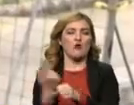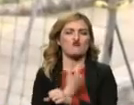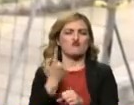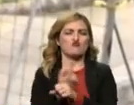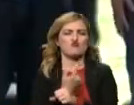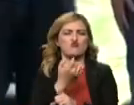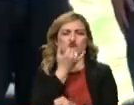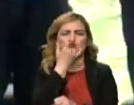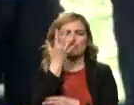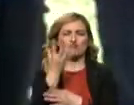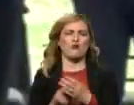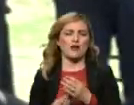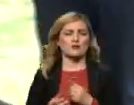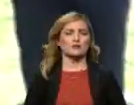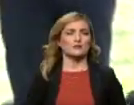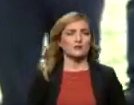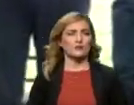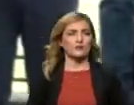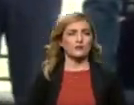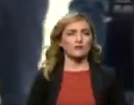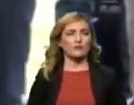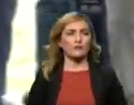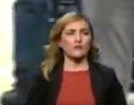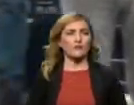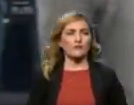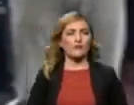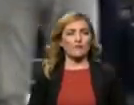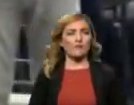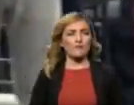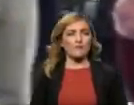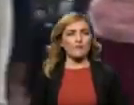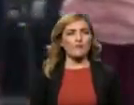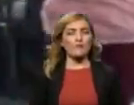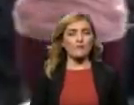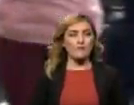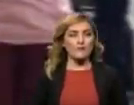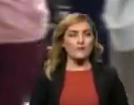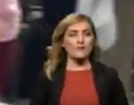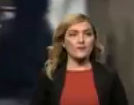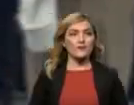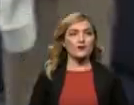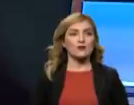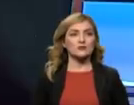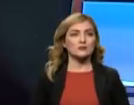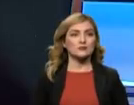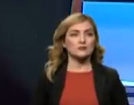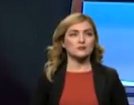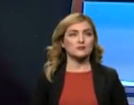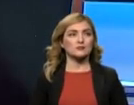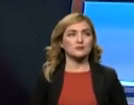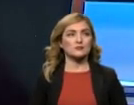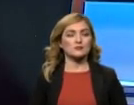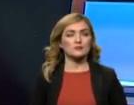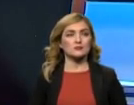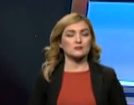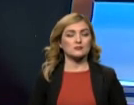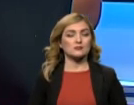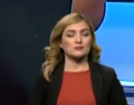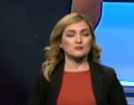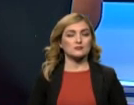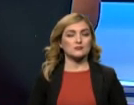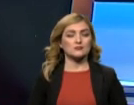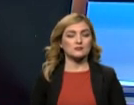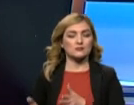el helicóptero. En Ambato, con imágenes de Washington Granda, Edith Jacome, 24 horas. ¿Qué hace la política pública?